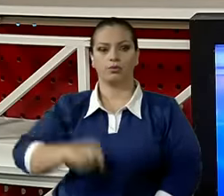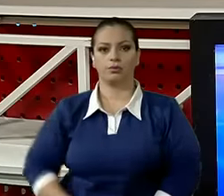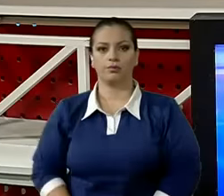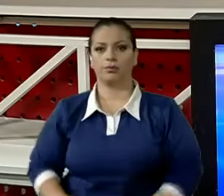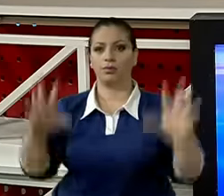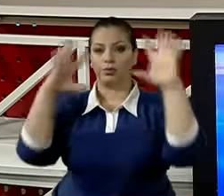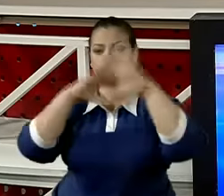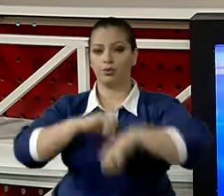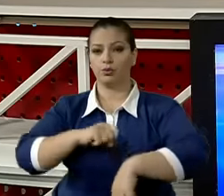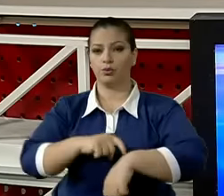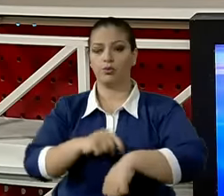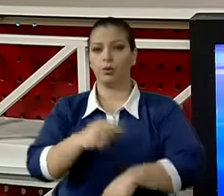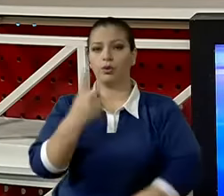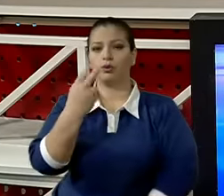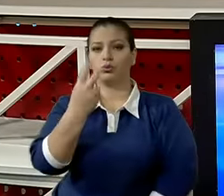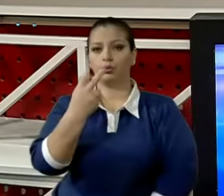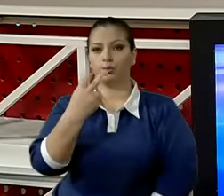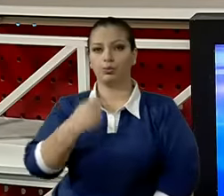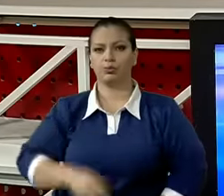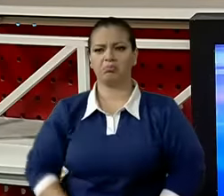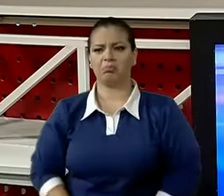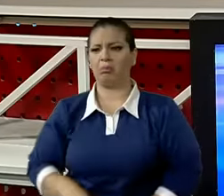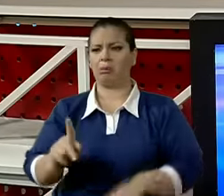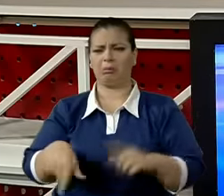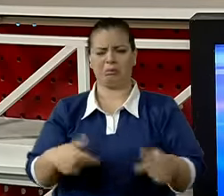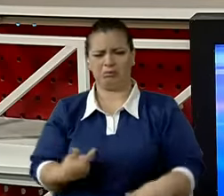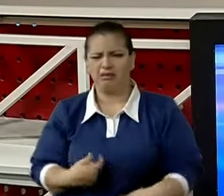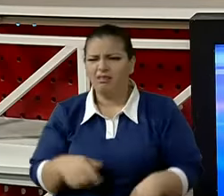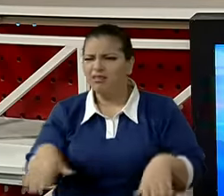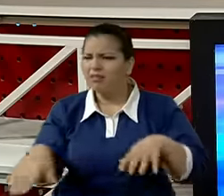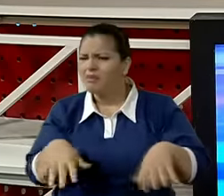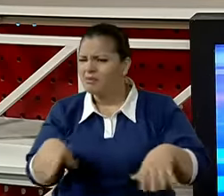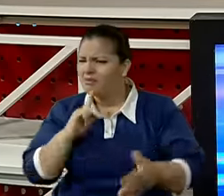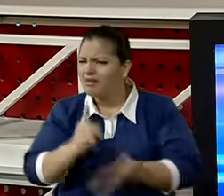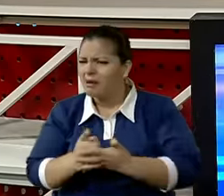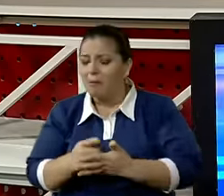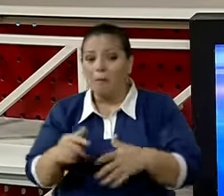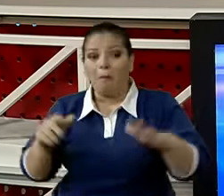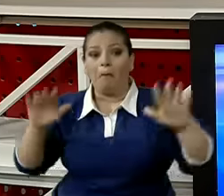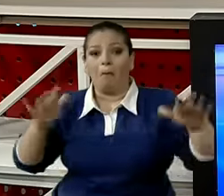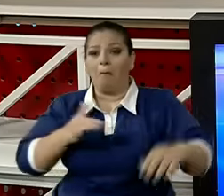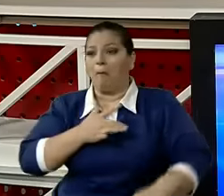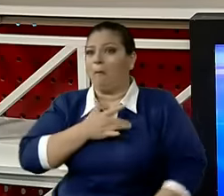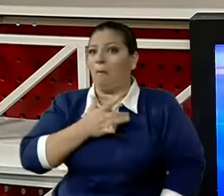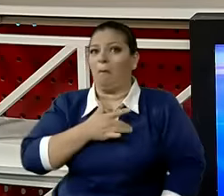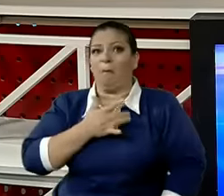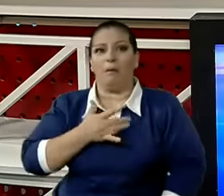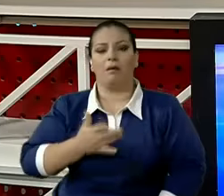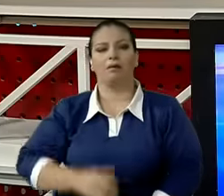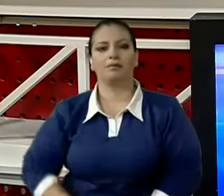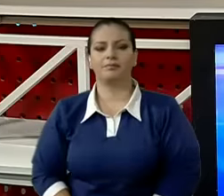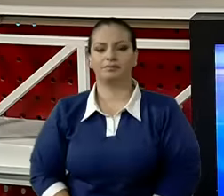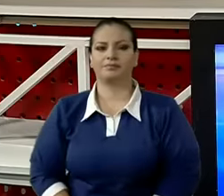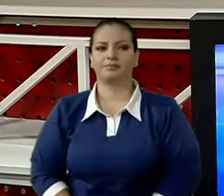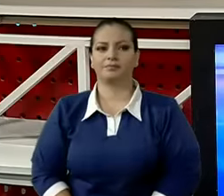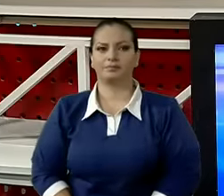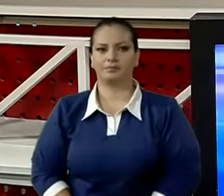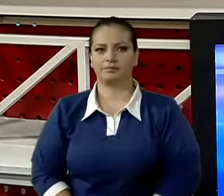dicen que no lo han sentido. Bueno, 3.1, a 25 kilómetros de Guayaquil ha sido el epicentro. No lo sentí yo, pero en todo caso, lo que sí siento es las